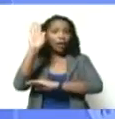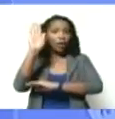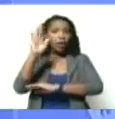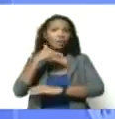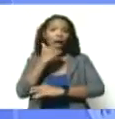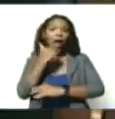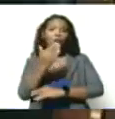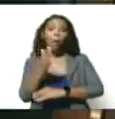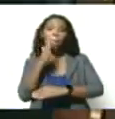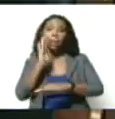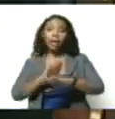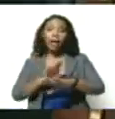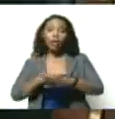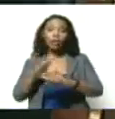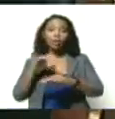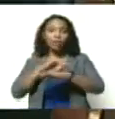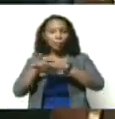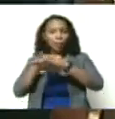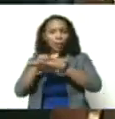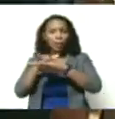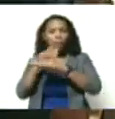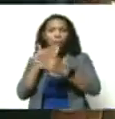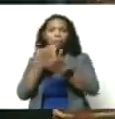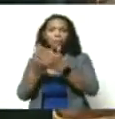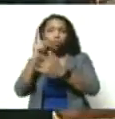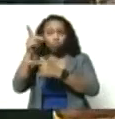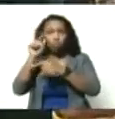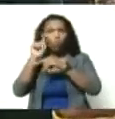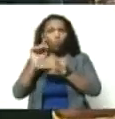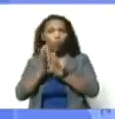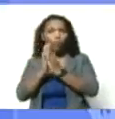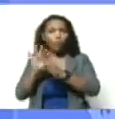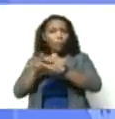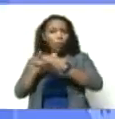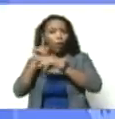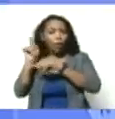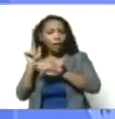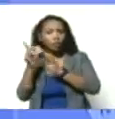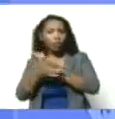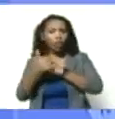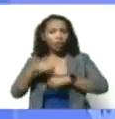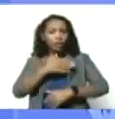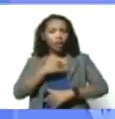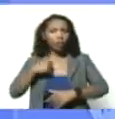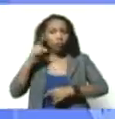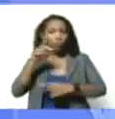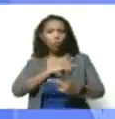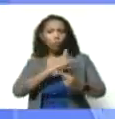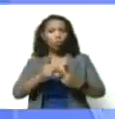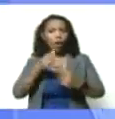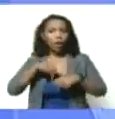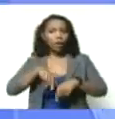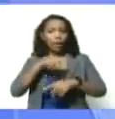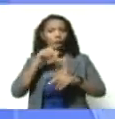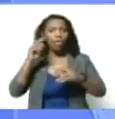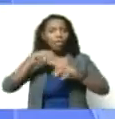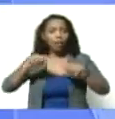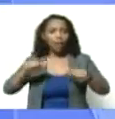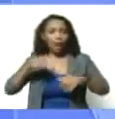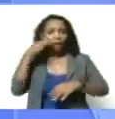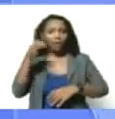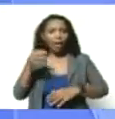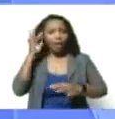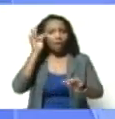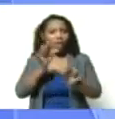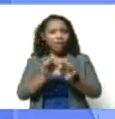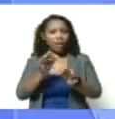algún pecado, te pedimos de corazón que se los perdones, pues siempre deseó y cumplió tu voluntad aquí en la tierra. La verdadera fe